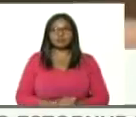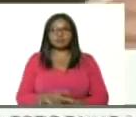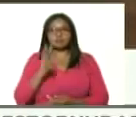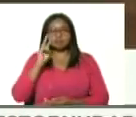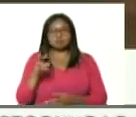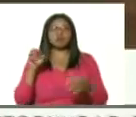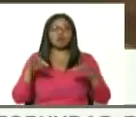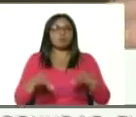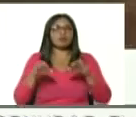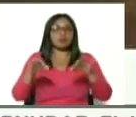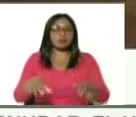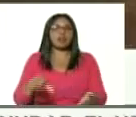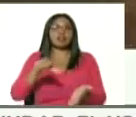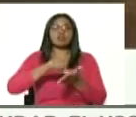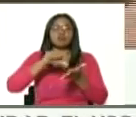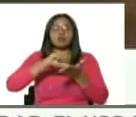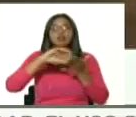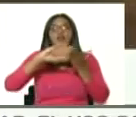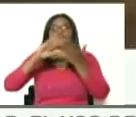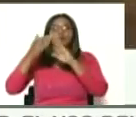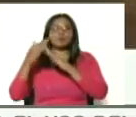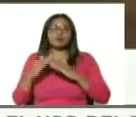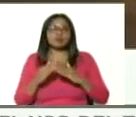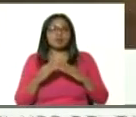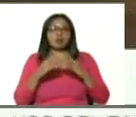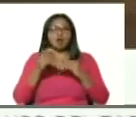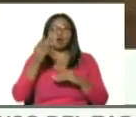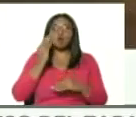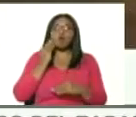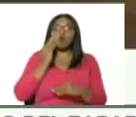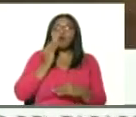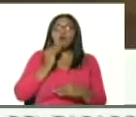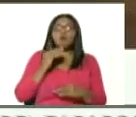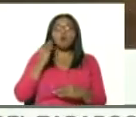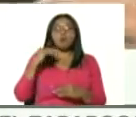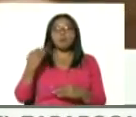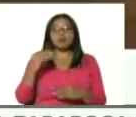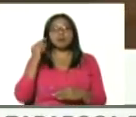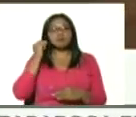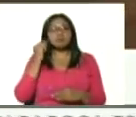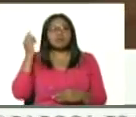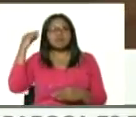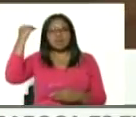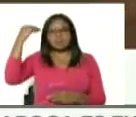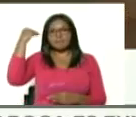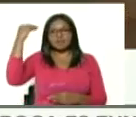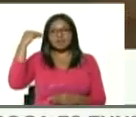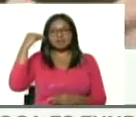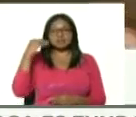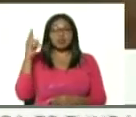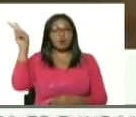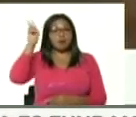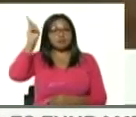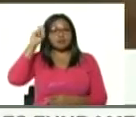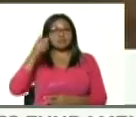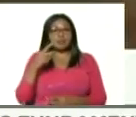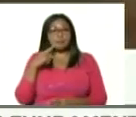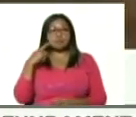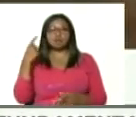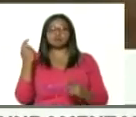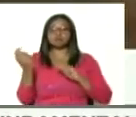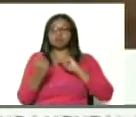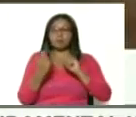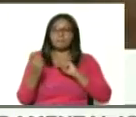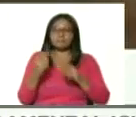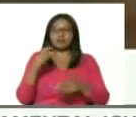ciudad comunal? ¿Cómo se ve el trabajador? ¿Cómo se ve la mujer? ¿Cómo se ve el joven? ¿Cómo se ven los indígenas que han estado planteando debates, presidente, acerca del concepto